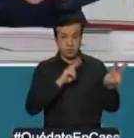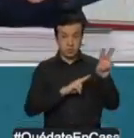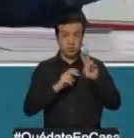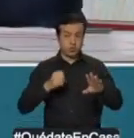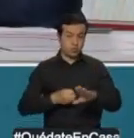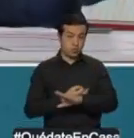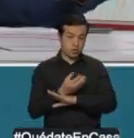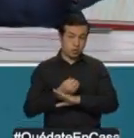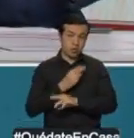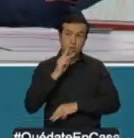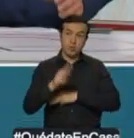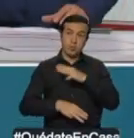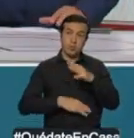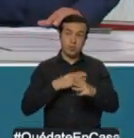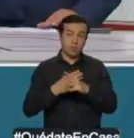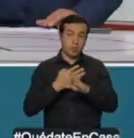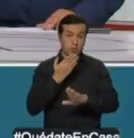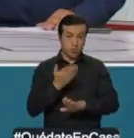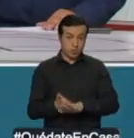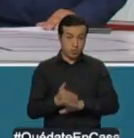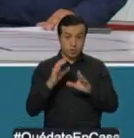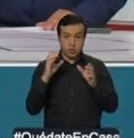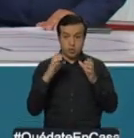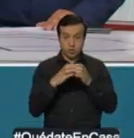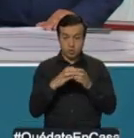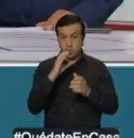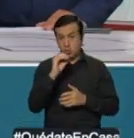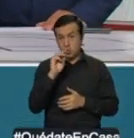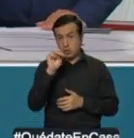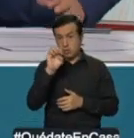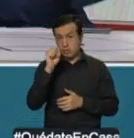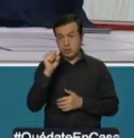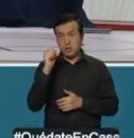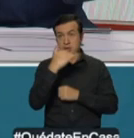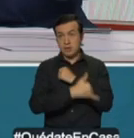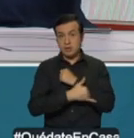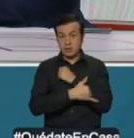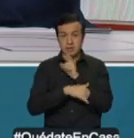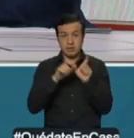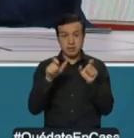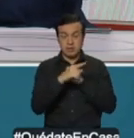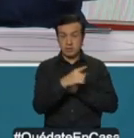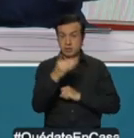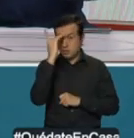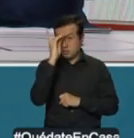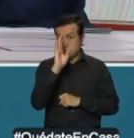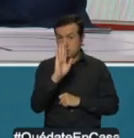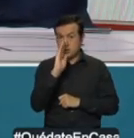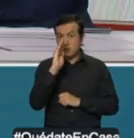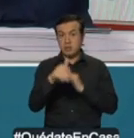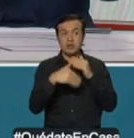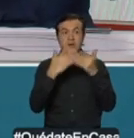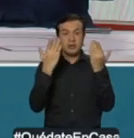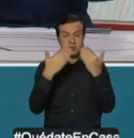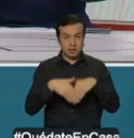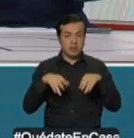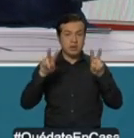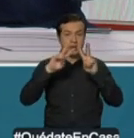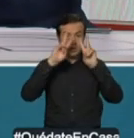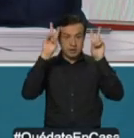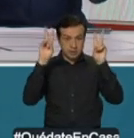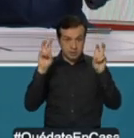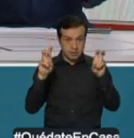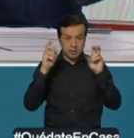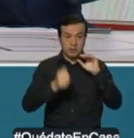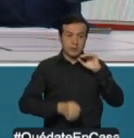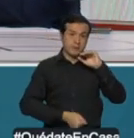que a nivel mundial está planteando la ms a los países para que puedan dar paso de este tema de esta fase del